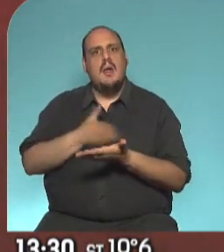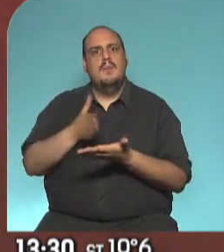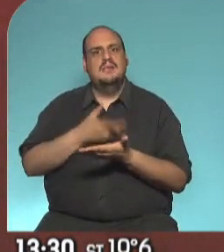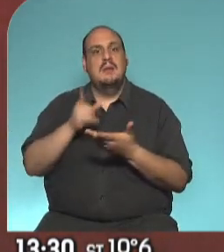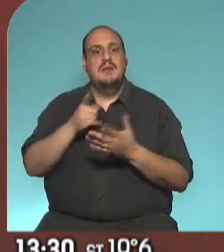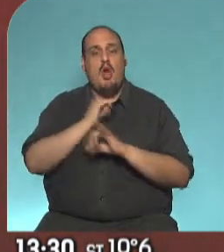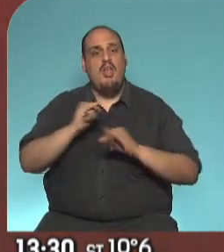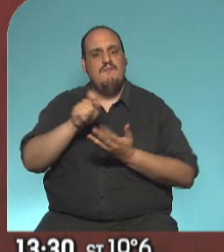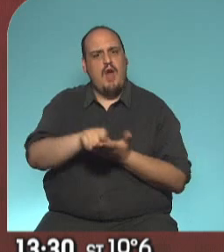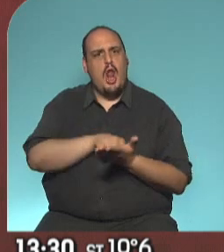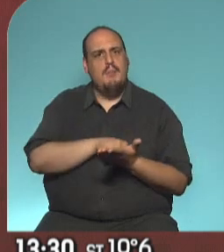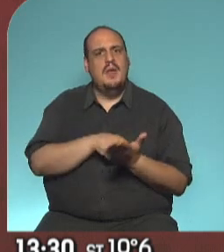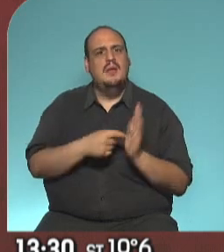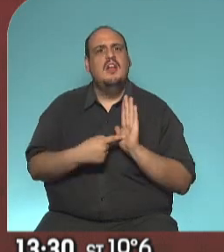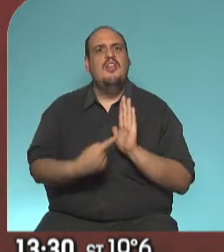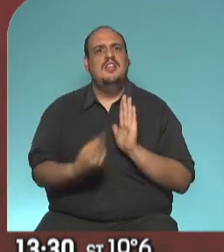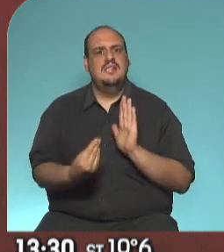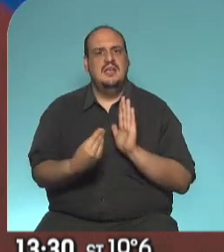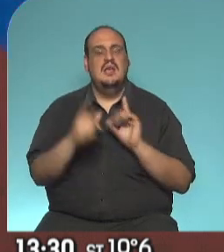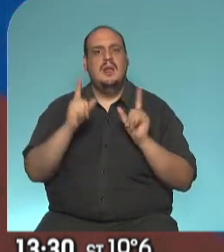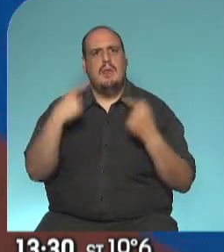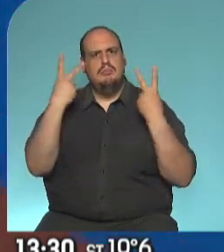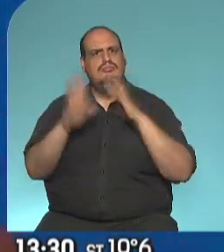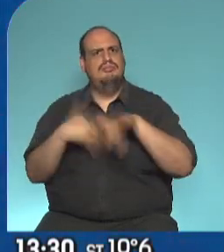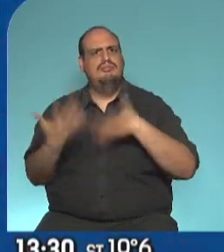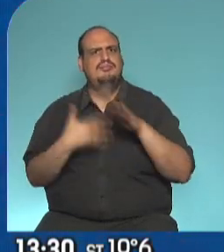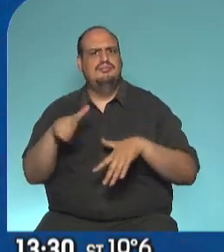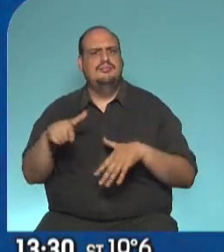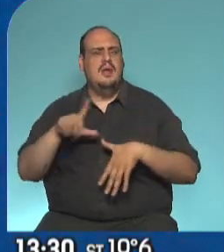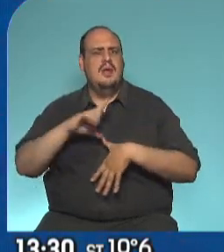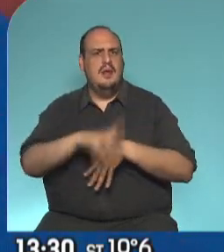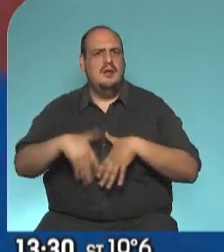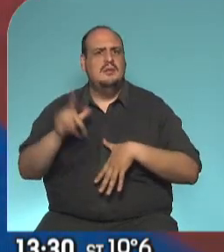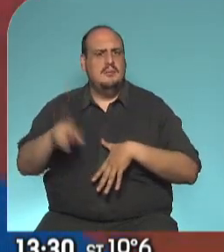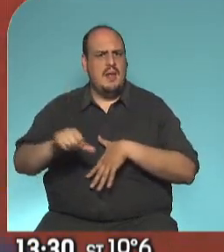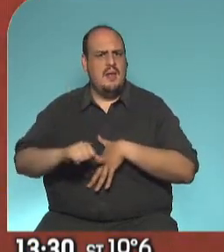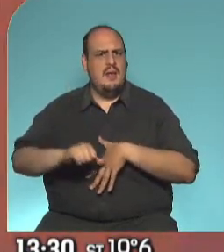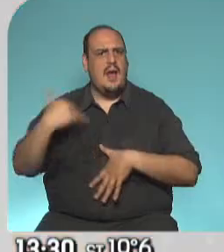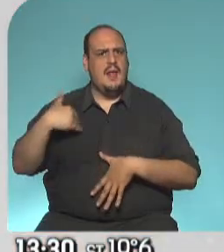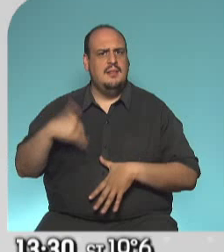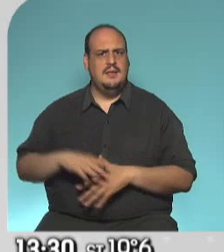ese informe que generó también tanto revuelo en el ámbito regional y local.